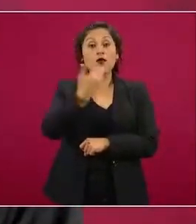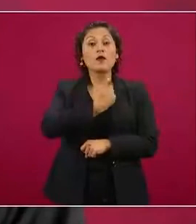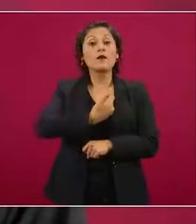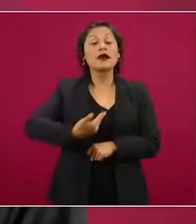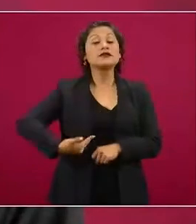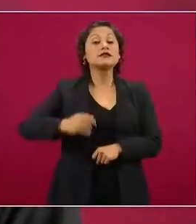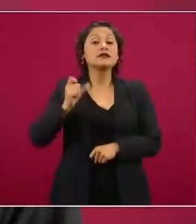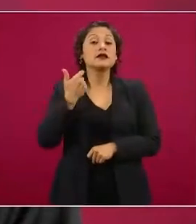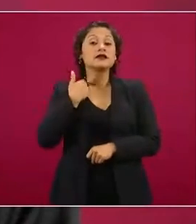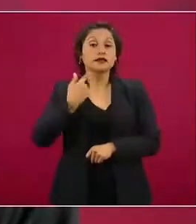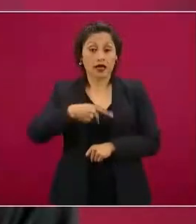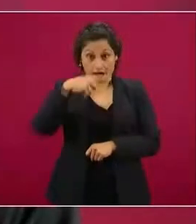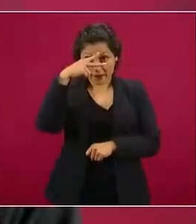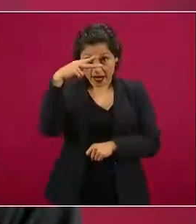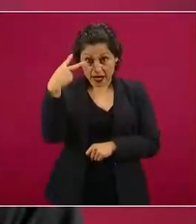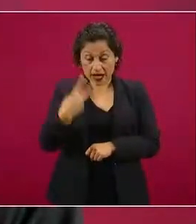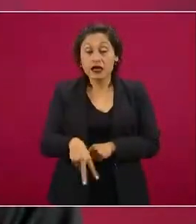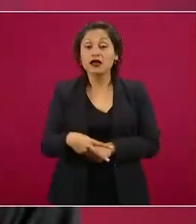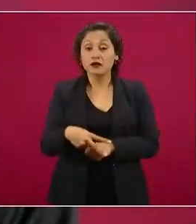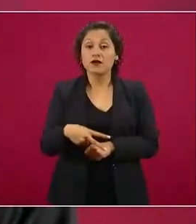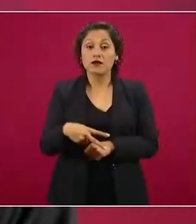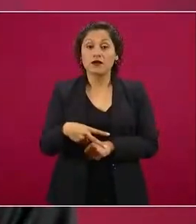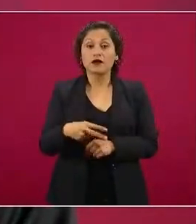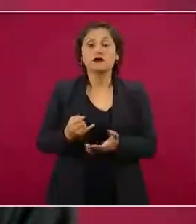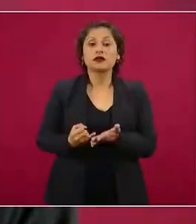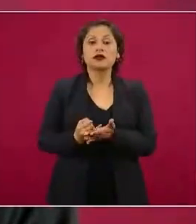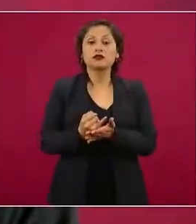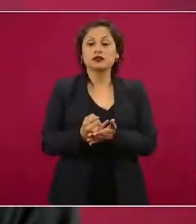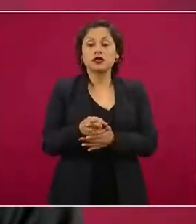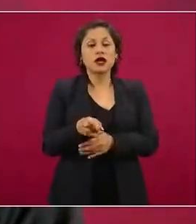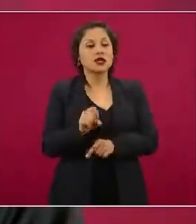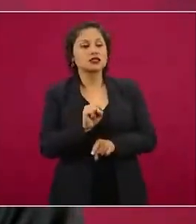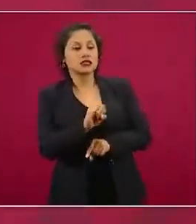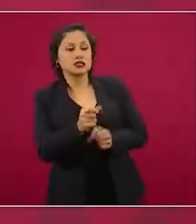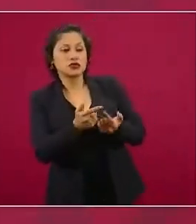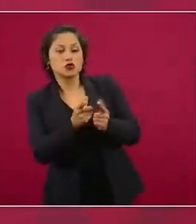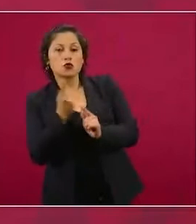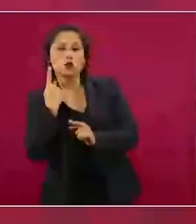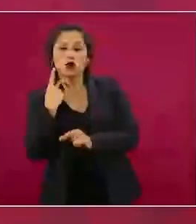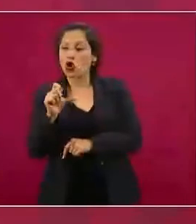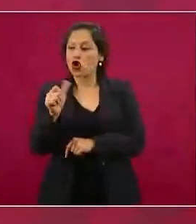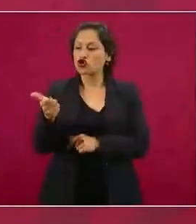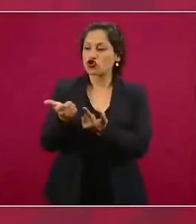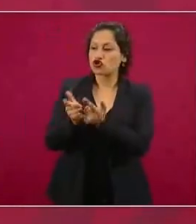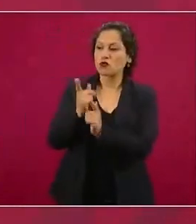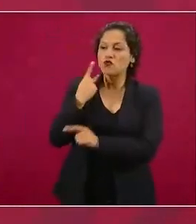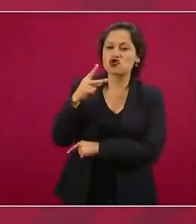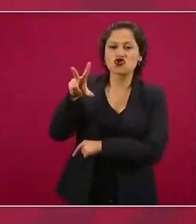a quién darle un registro, a quién no, a quién darle una candidatura, a quién no.